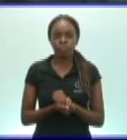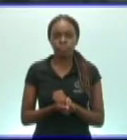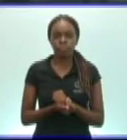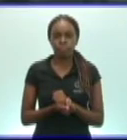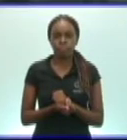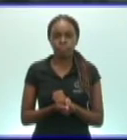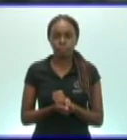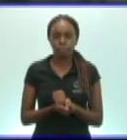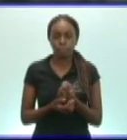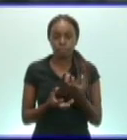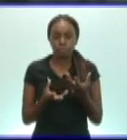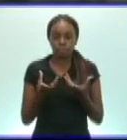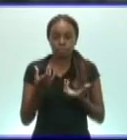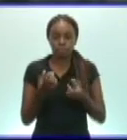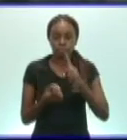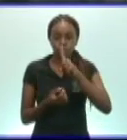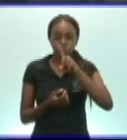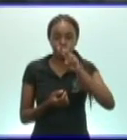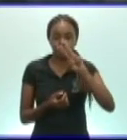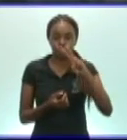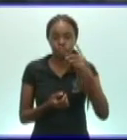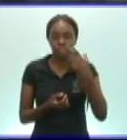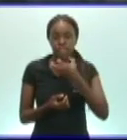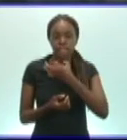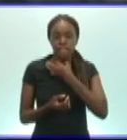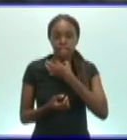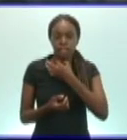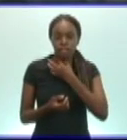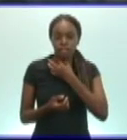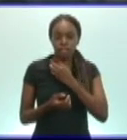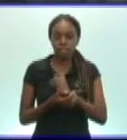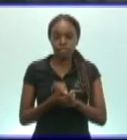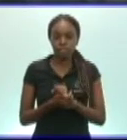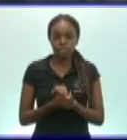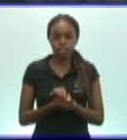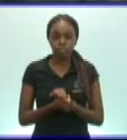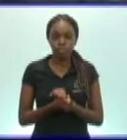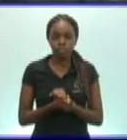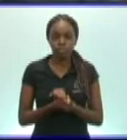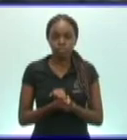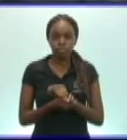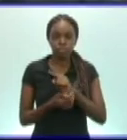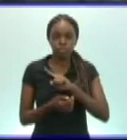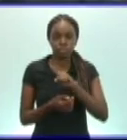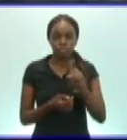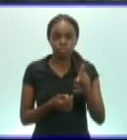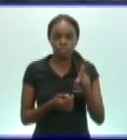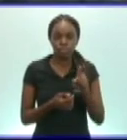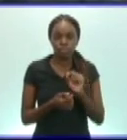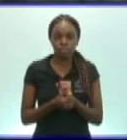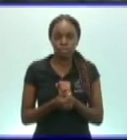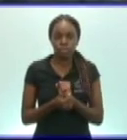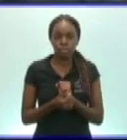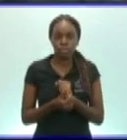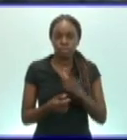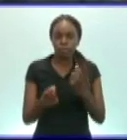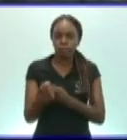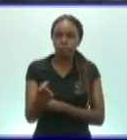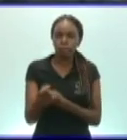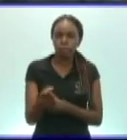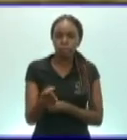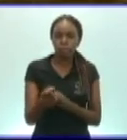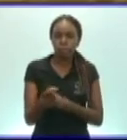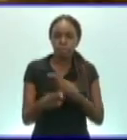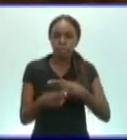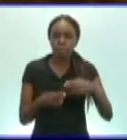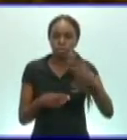La quema de Bayamo el 12 de enero de 1869 ha sido considerado uno de los acontecimientos más trascendentes de la historia de